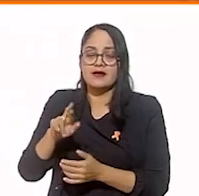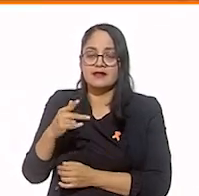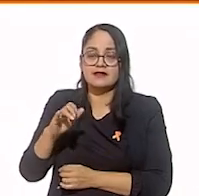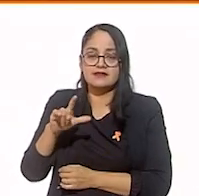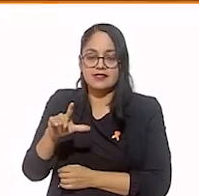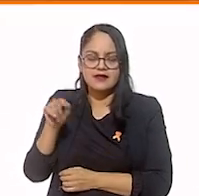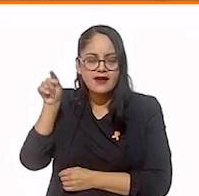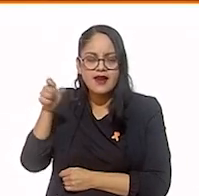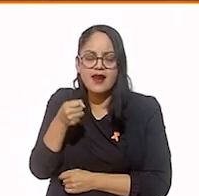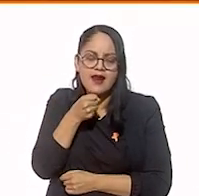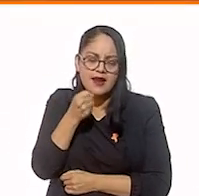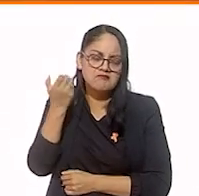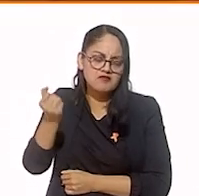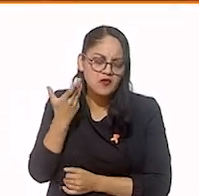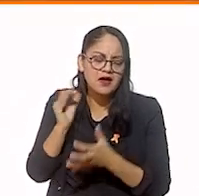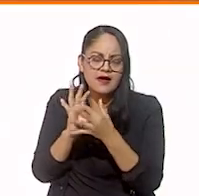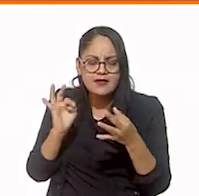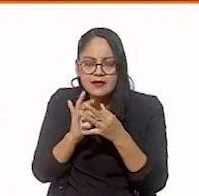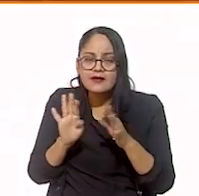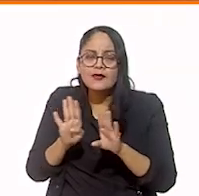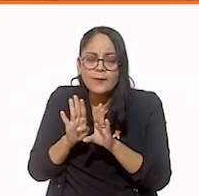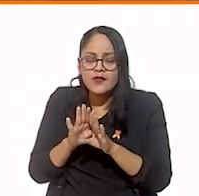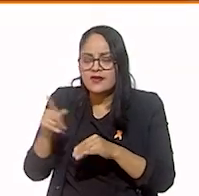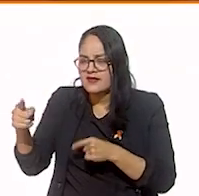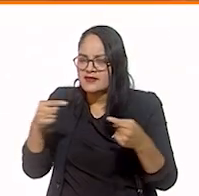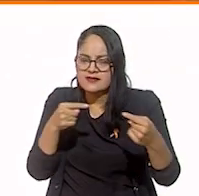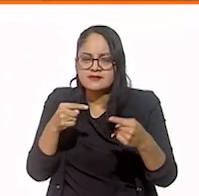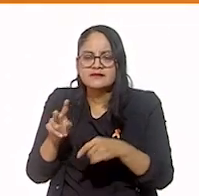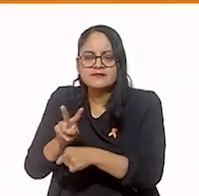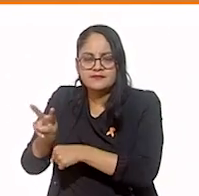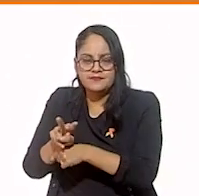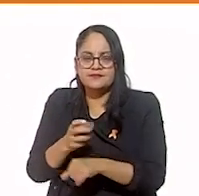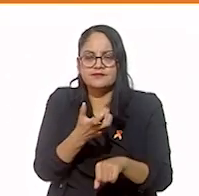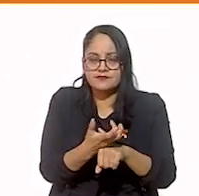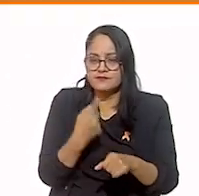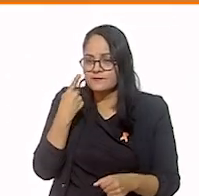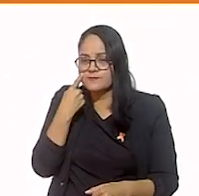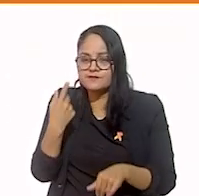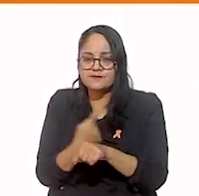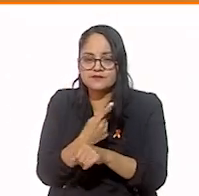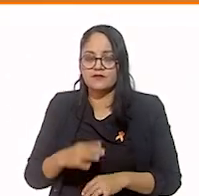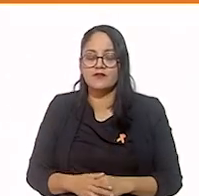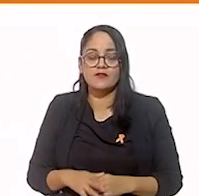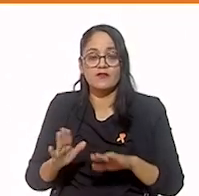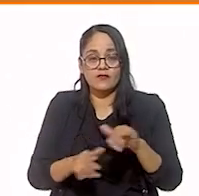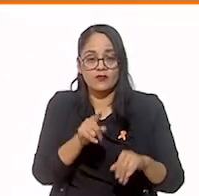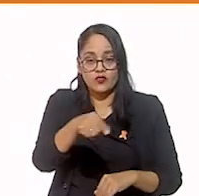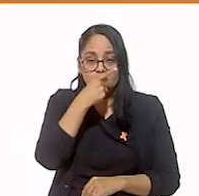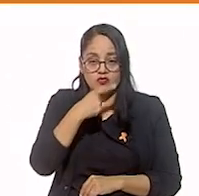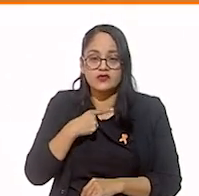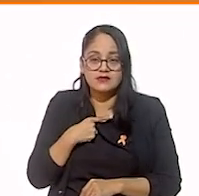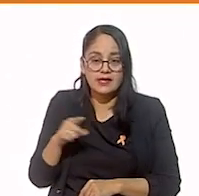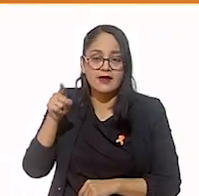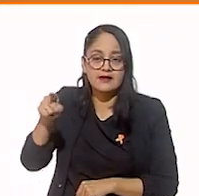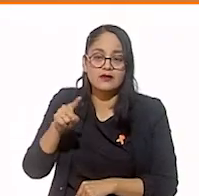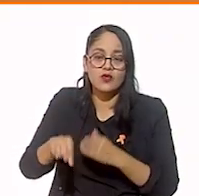abiertos. Vamos a ver la manera en que podemos distender estas diferencias Venezuela, Estados Unidos, y por el otro nos cuentas lo que está ocurriendo en